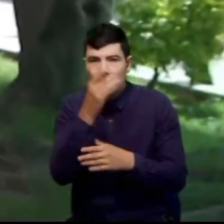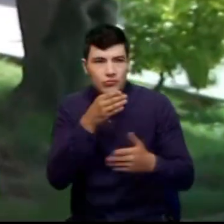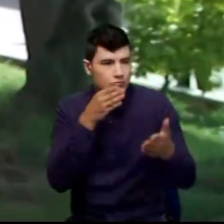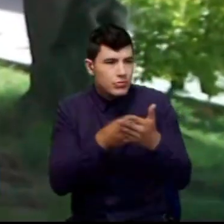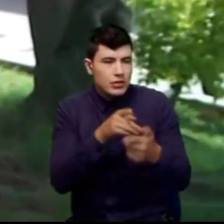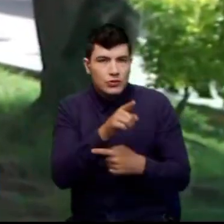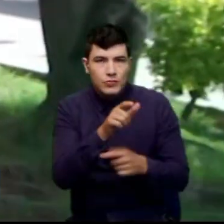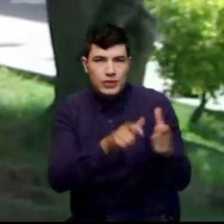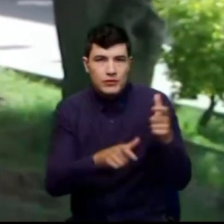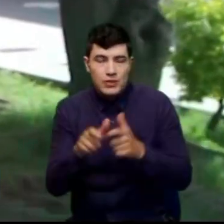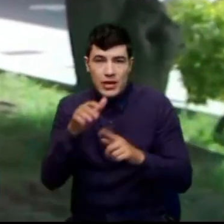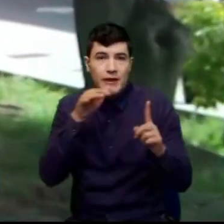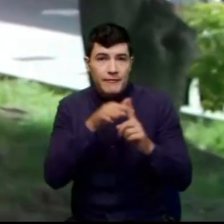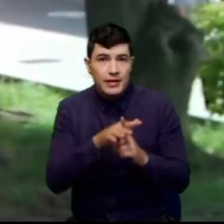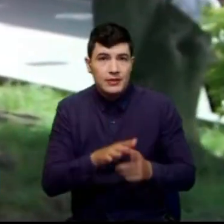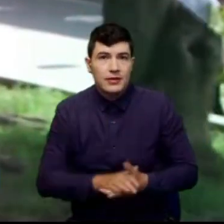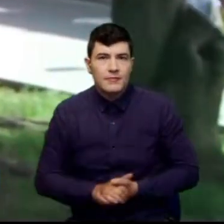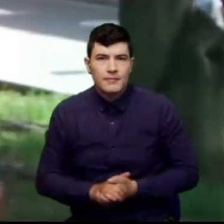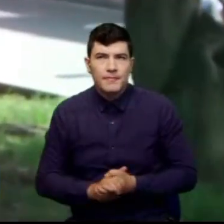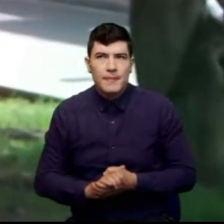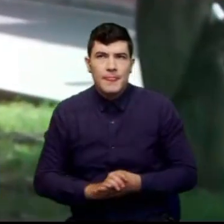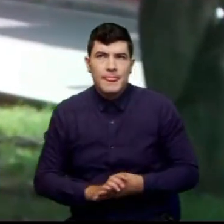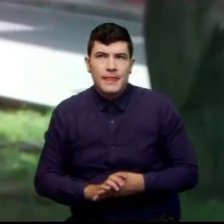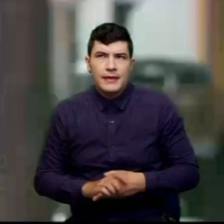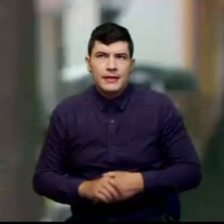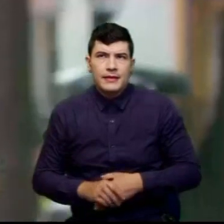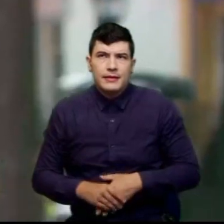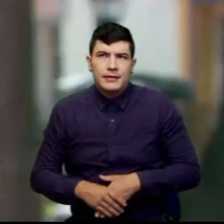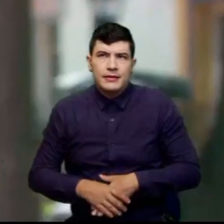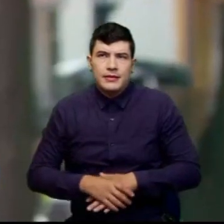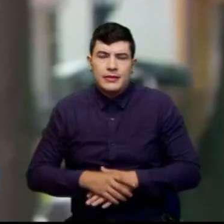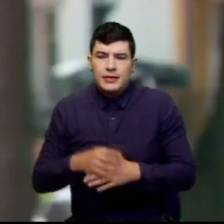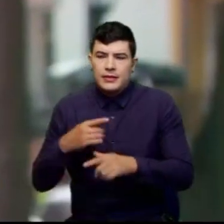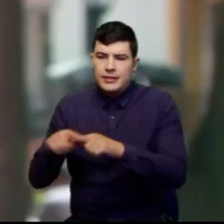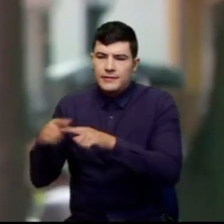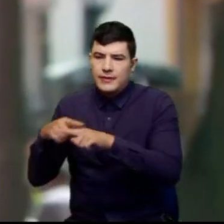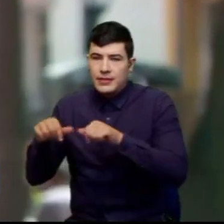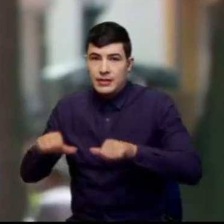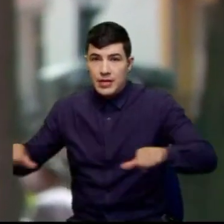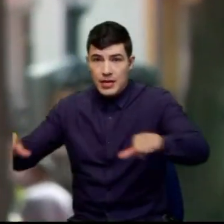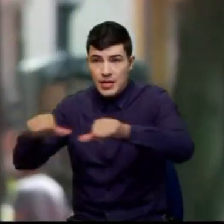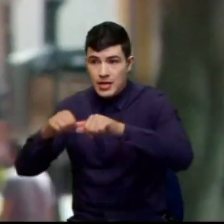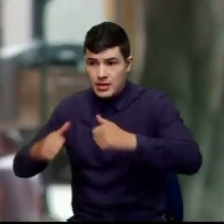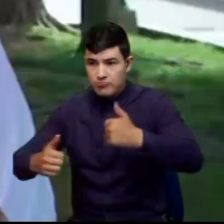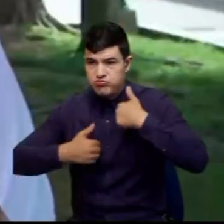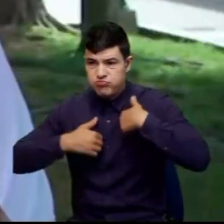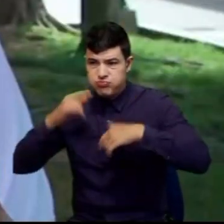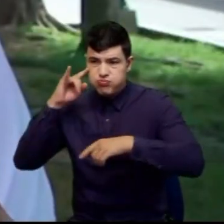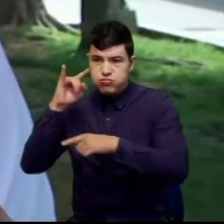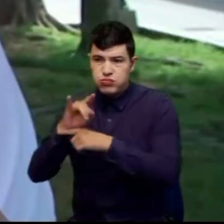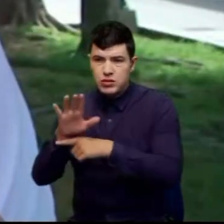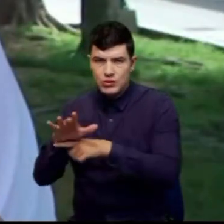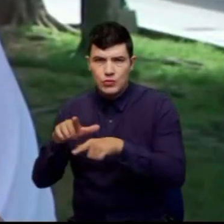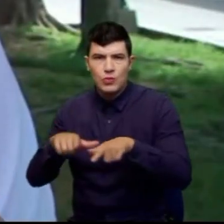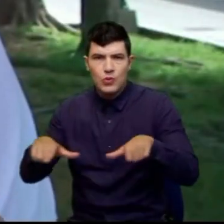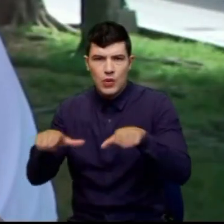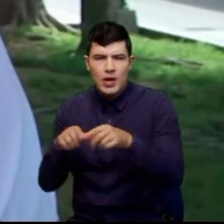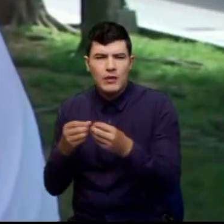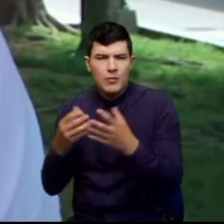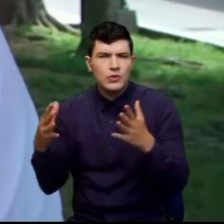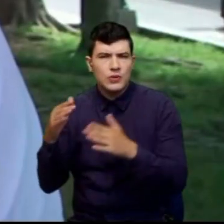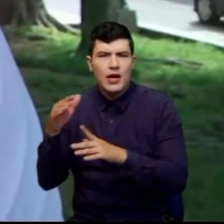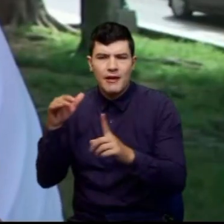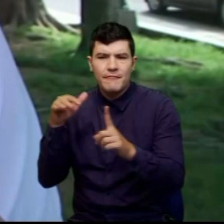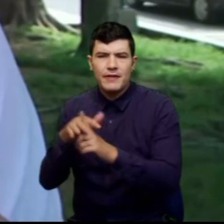operaciones militares y aparición de panfletos y letreros alusivos a grupos paramilitares en zonas con alta militarización. Cabe decir, hay una serie